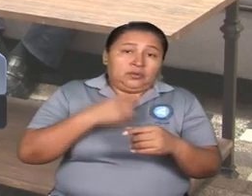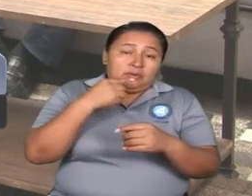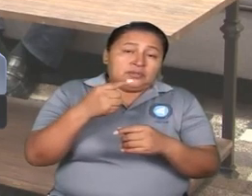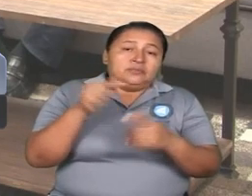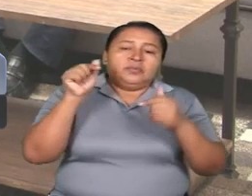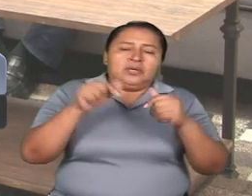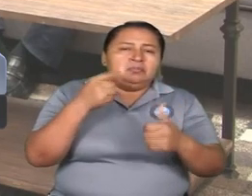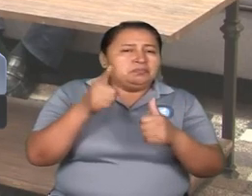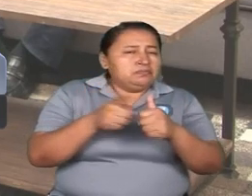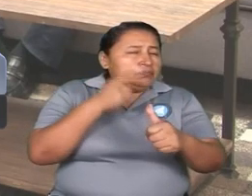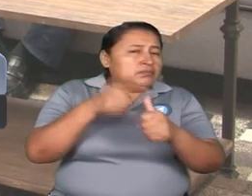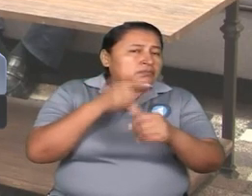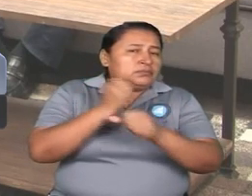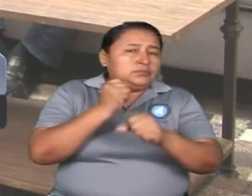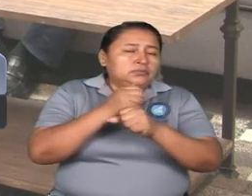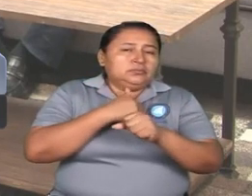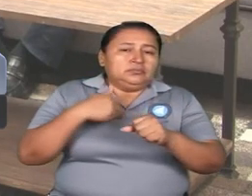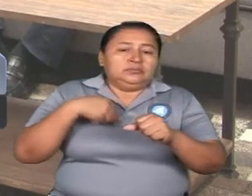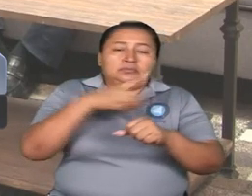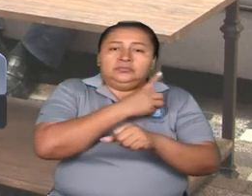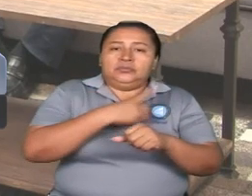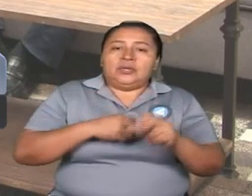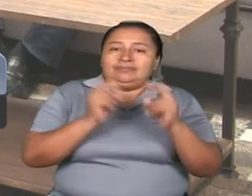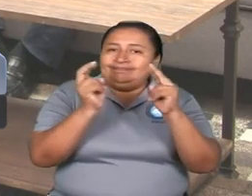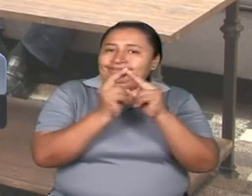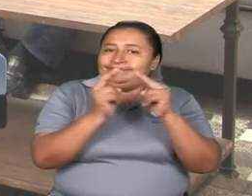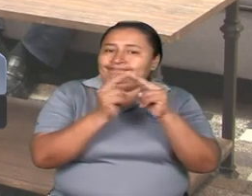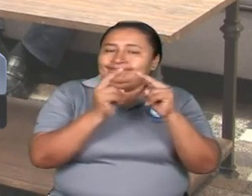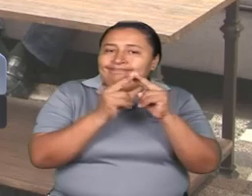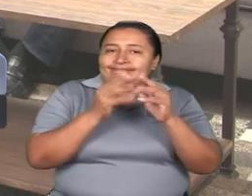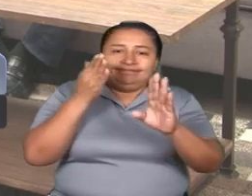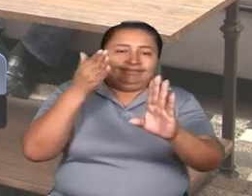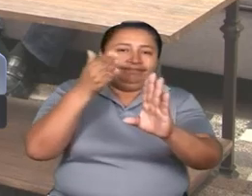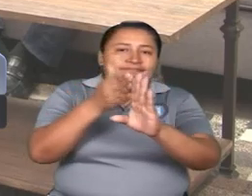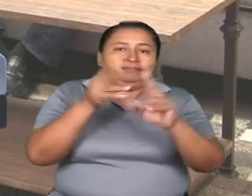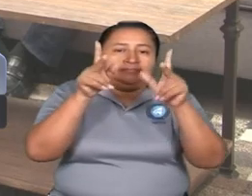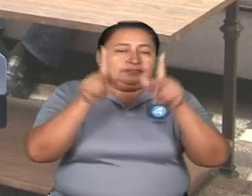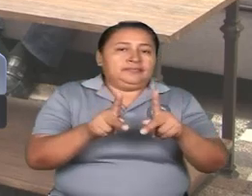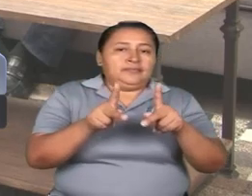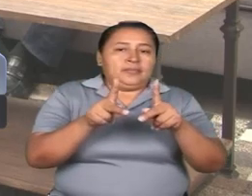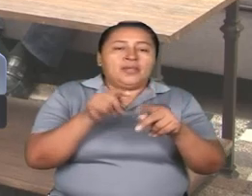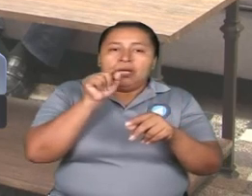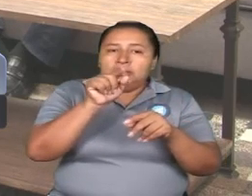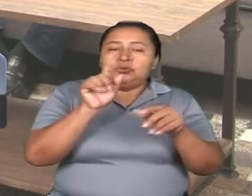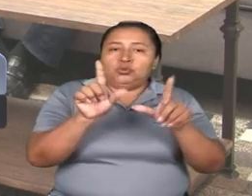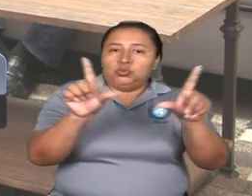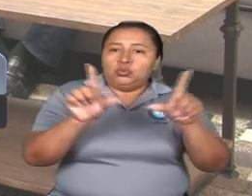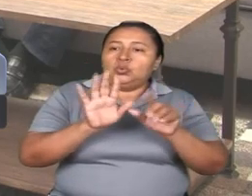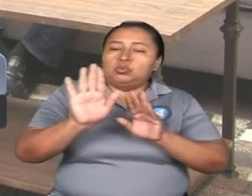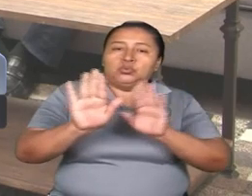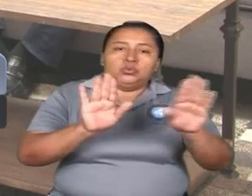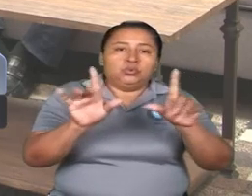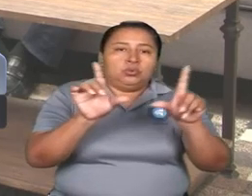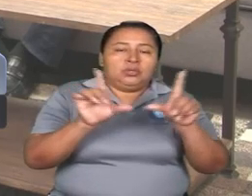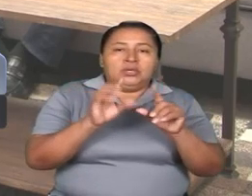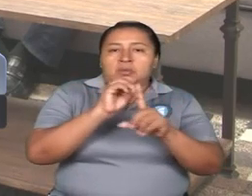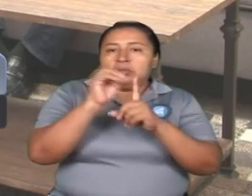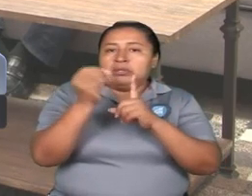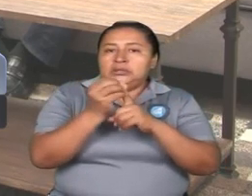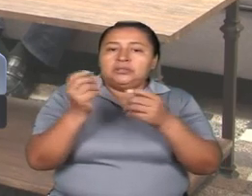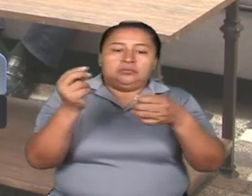que desarrollamos los diputados es el vínculo directo con la población en nuestros territorios, en los organismos donde